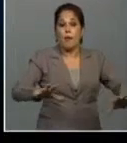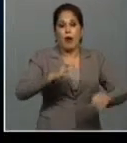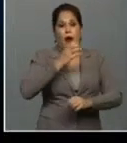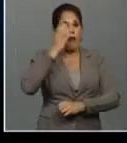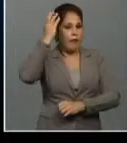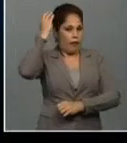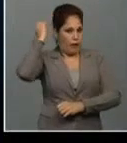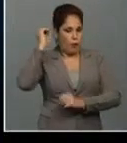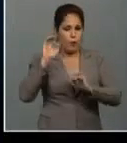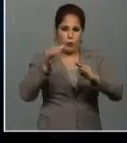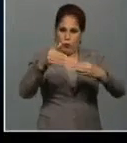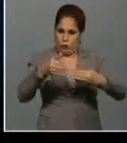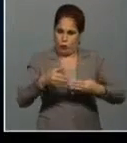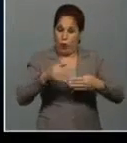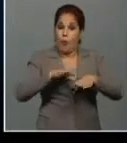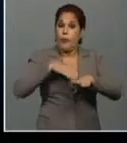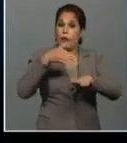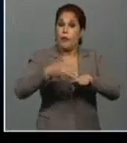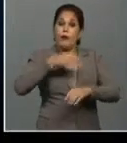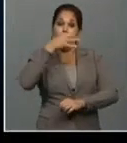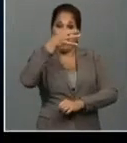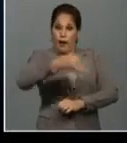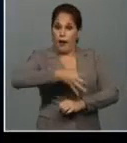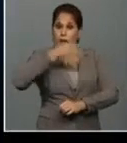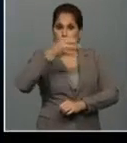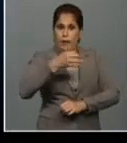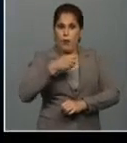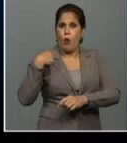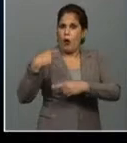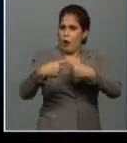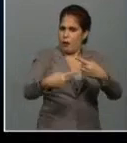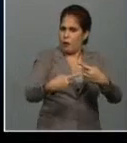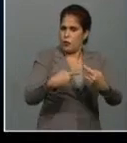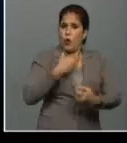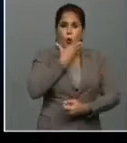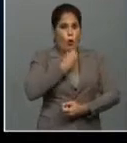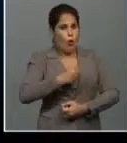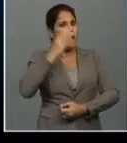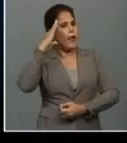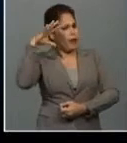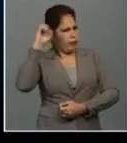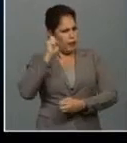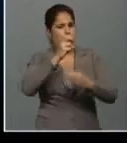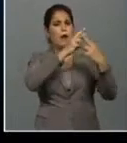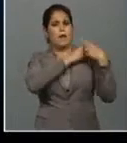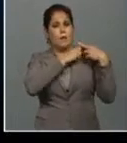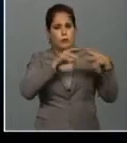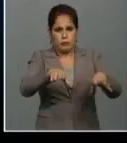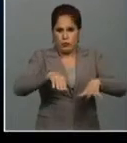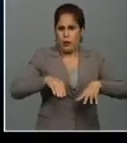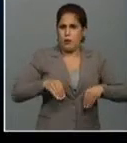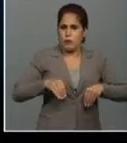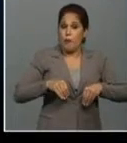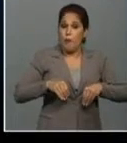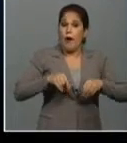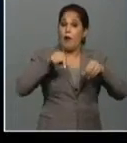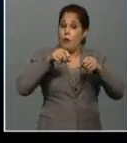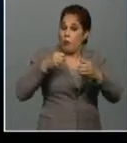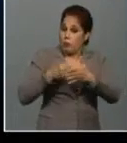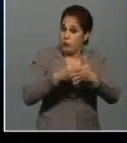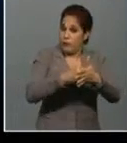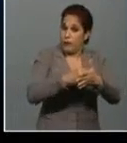raúl concluyó más adelante también señaló nuestra generación entiende la responsabilidad que asume al aceptar este reto